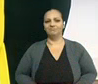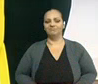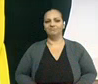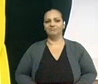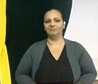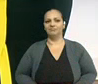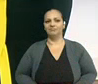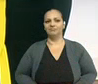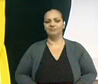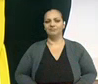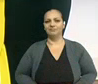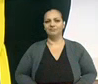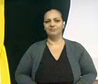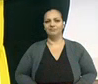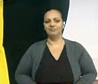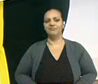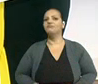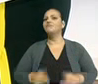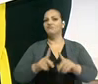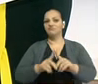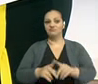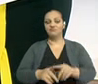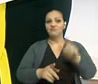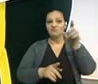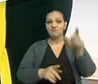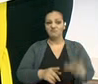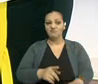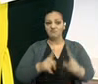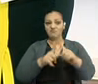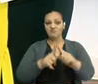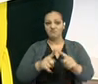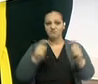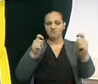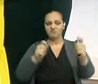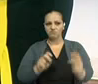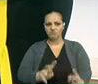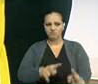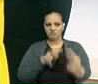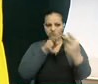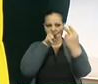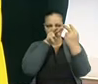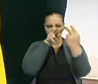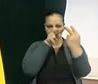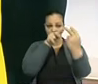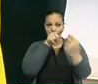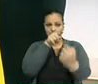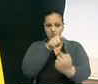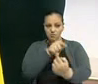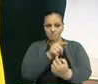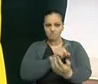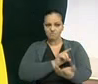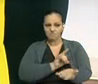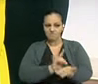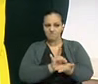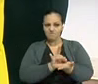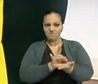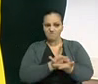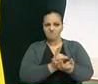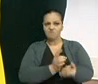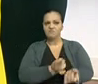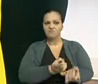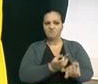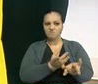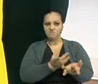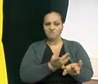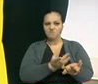forma silenciosa, tú no me vas a ganar, yo te voy a vencer. Esto es lo que tiene que decir. Levántese con pie